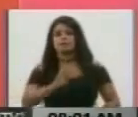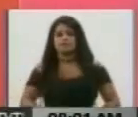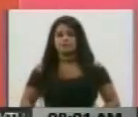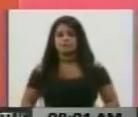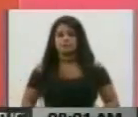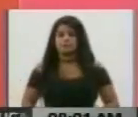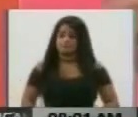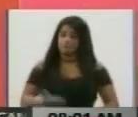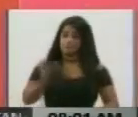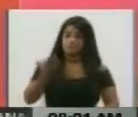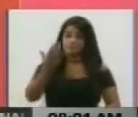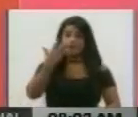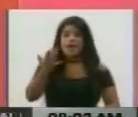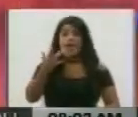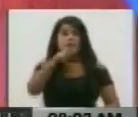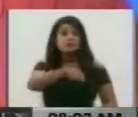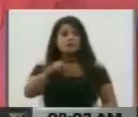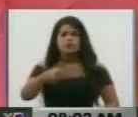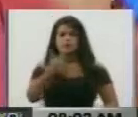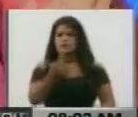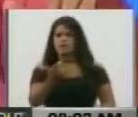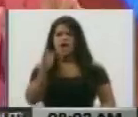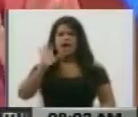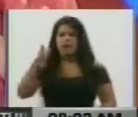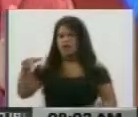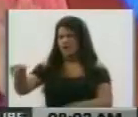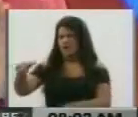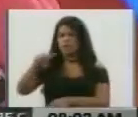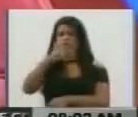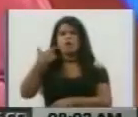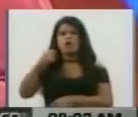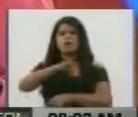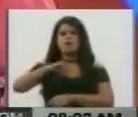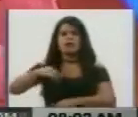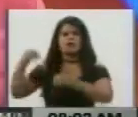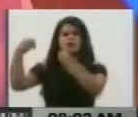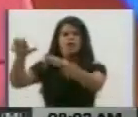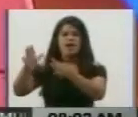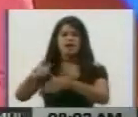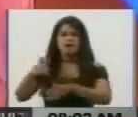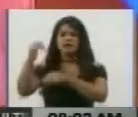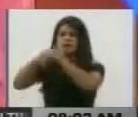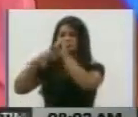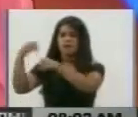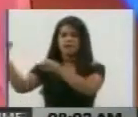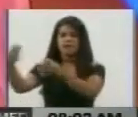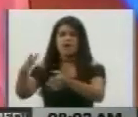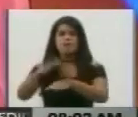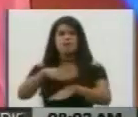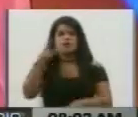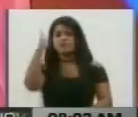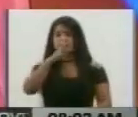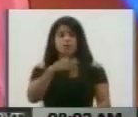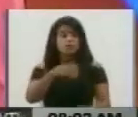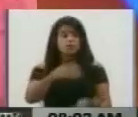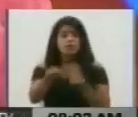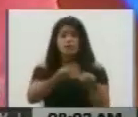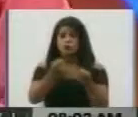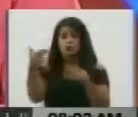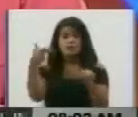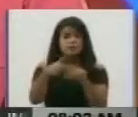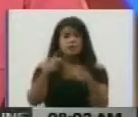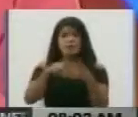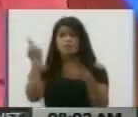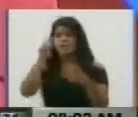tú, lo que lleva a la ciudadanía a pensar es que no, hombre, que eso se lo dejen al capital transnacional, porque aquí ni los brasileños pueden manejar su petrolera, ni